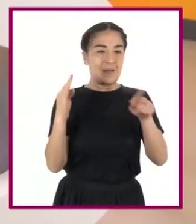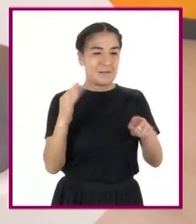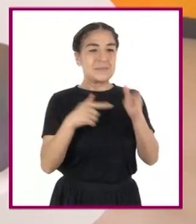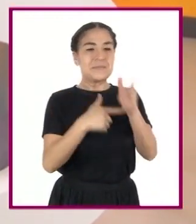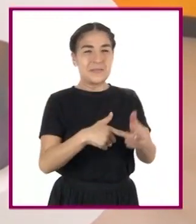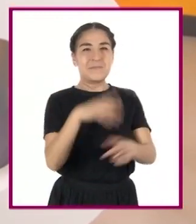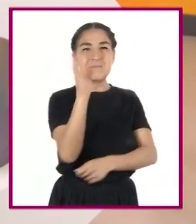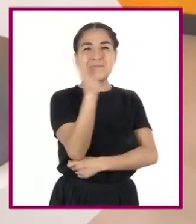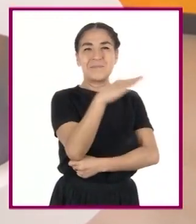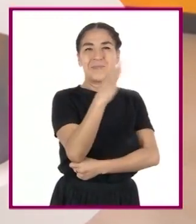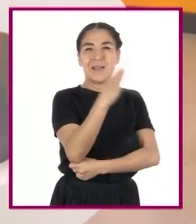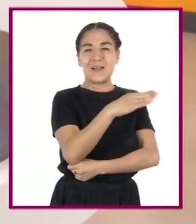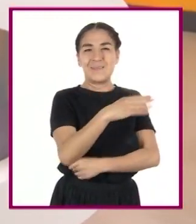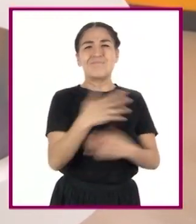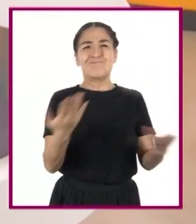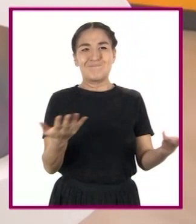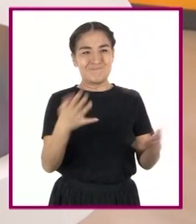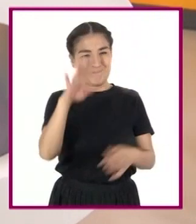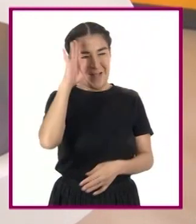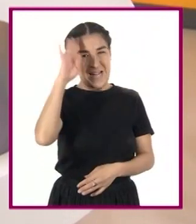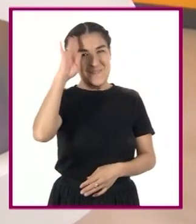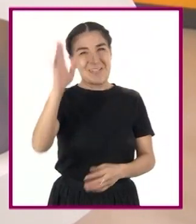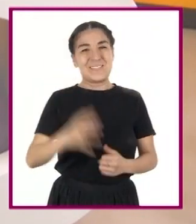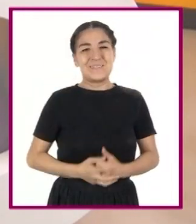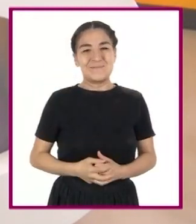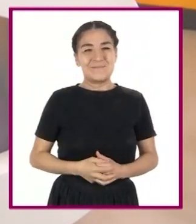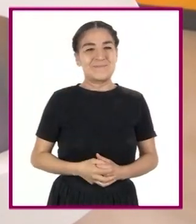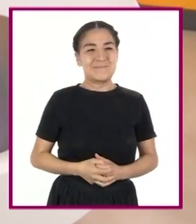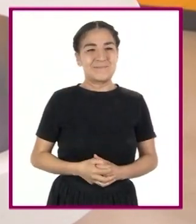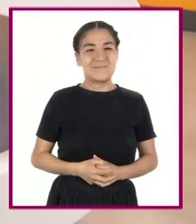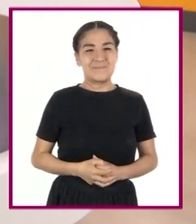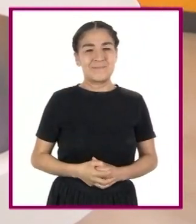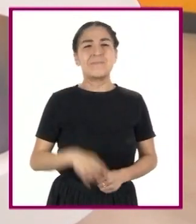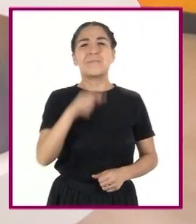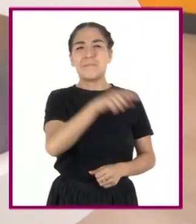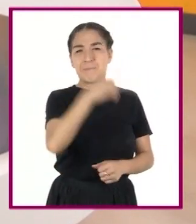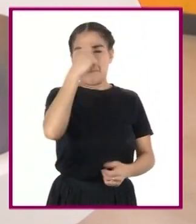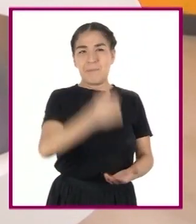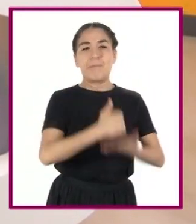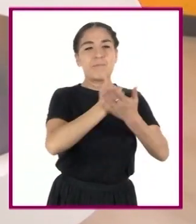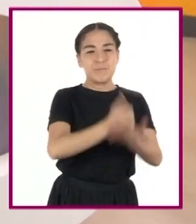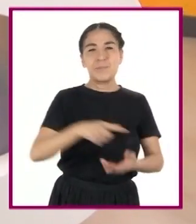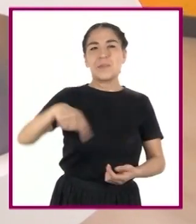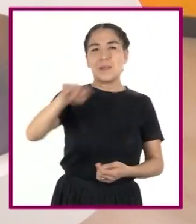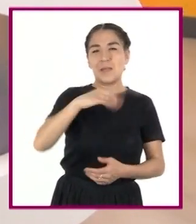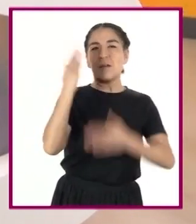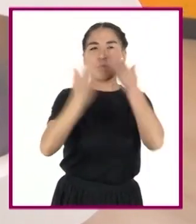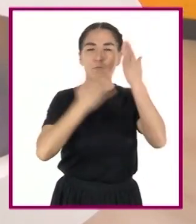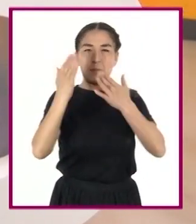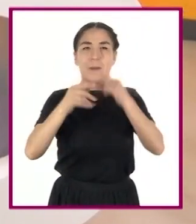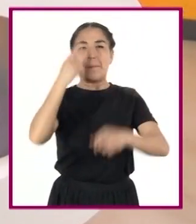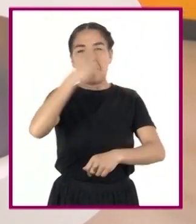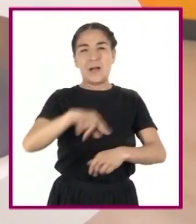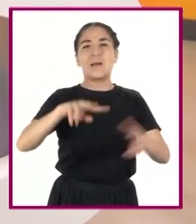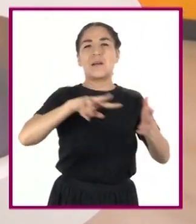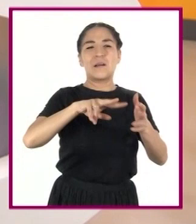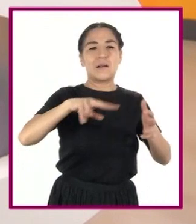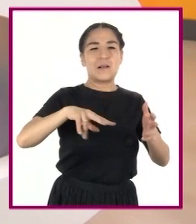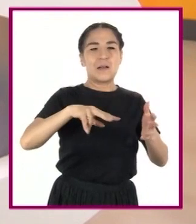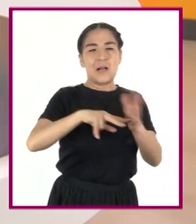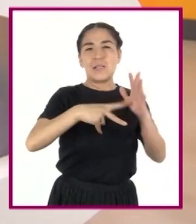otro edificio. ¡Qué barbaridad! Esto ayuda mucho a los estudiantes de arquitectura a